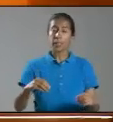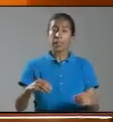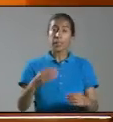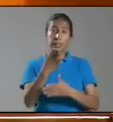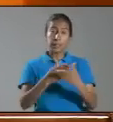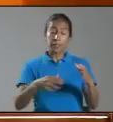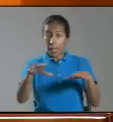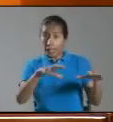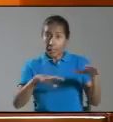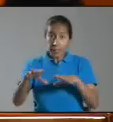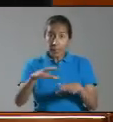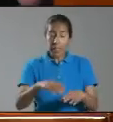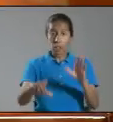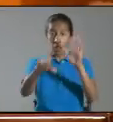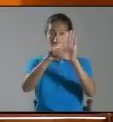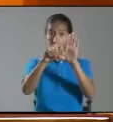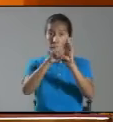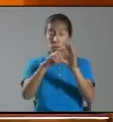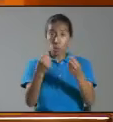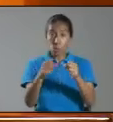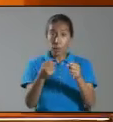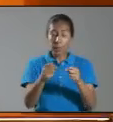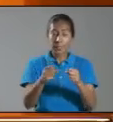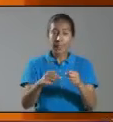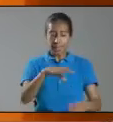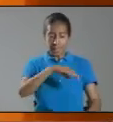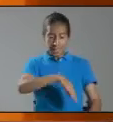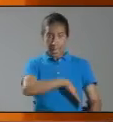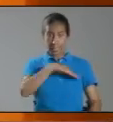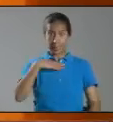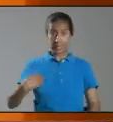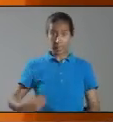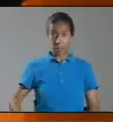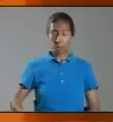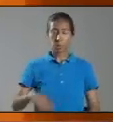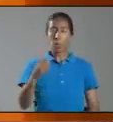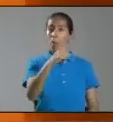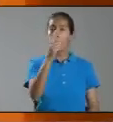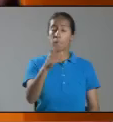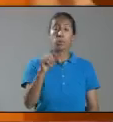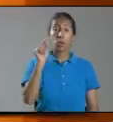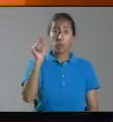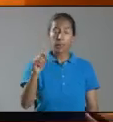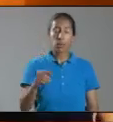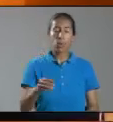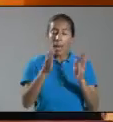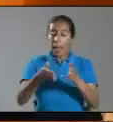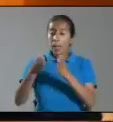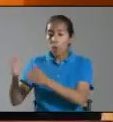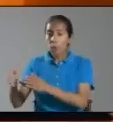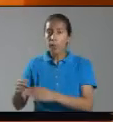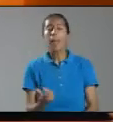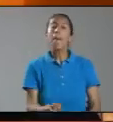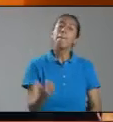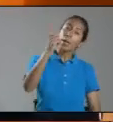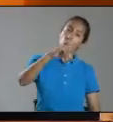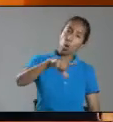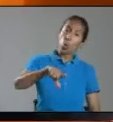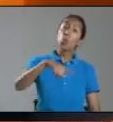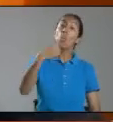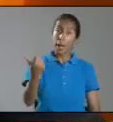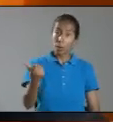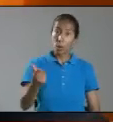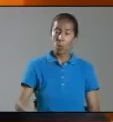censo, Levítico cuando hacen el sacerdocio, pero todo eso va en orden. Pero